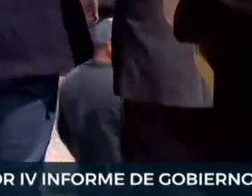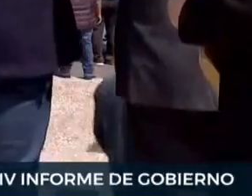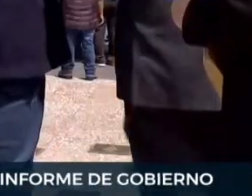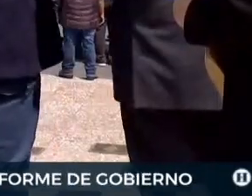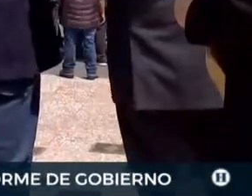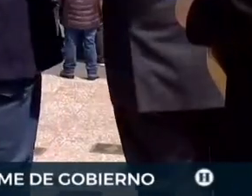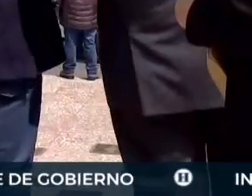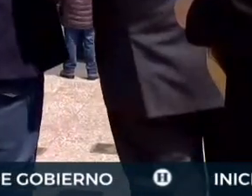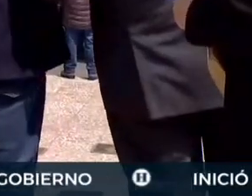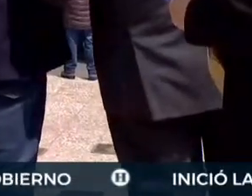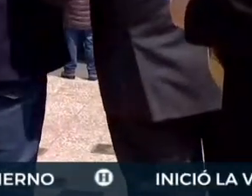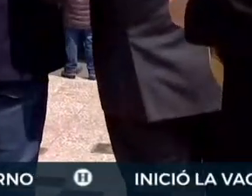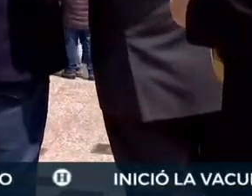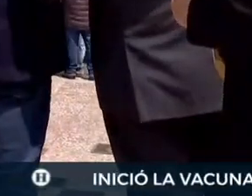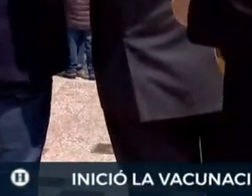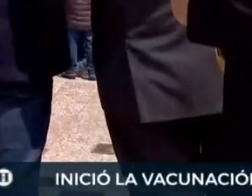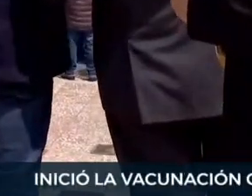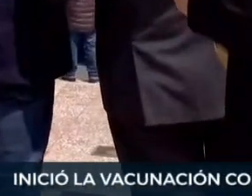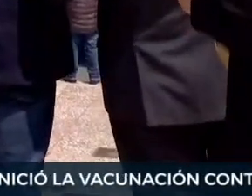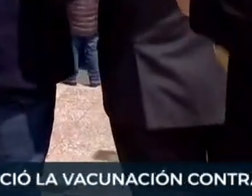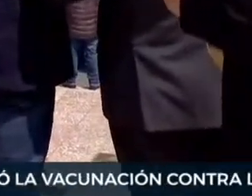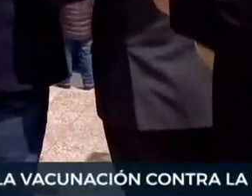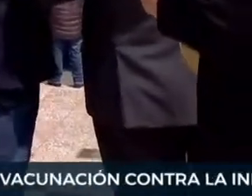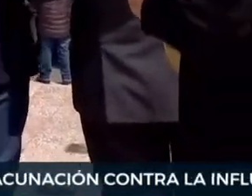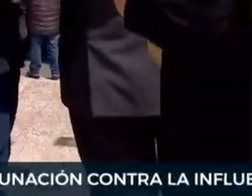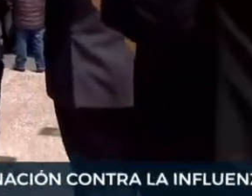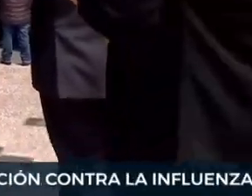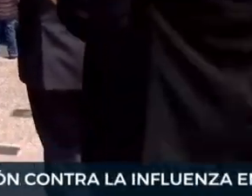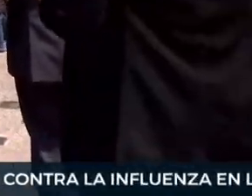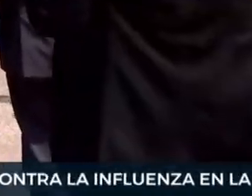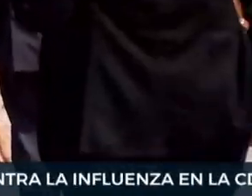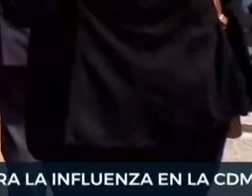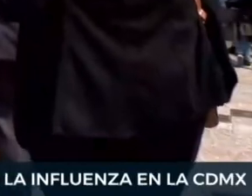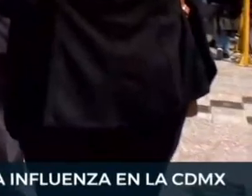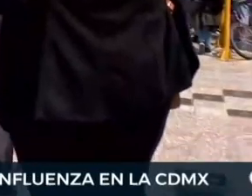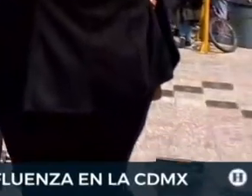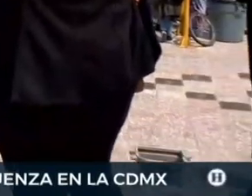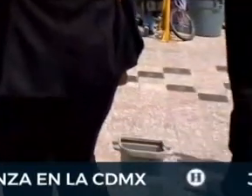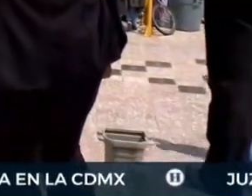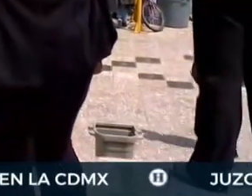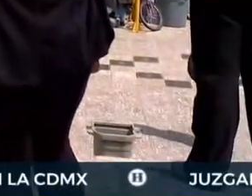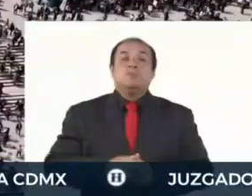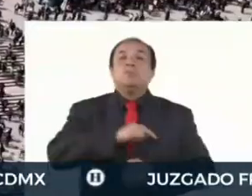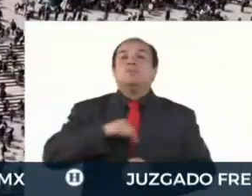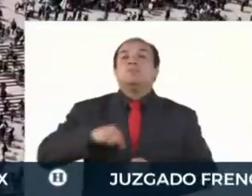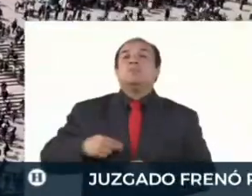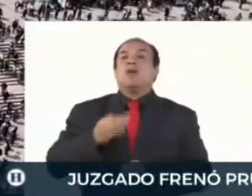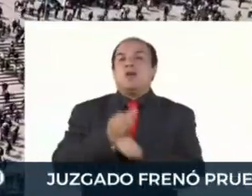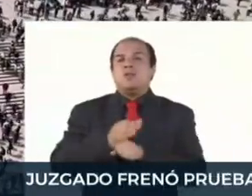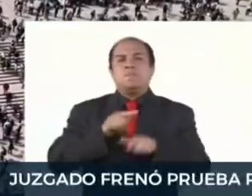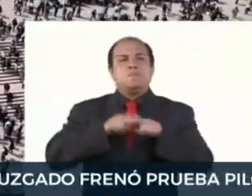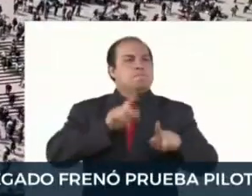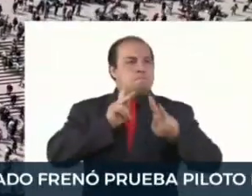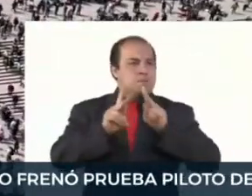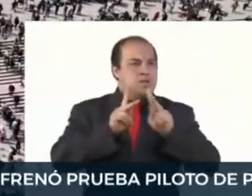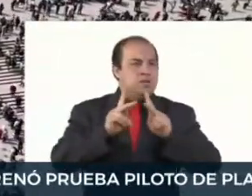cuarto informe de labores con el 61.8% de aprobación de su gestión entre los capitalinos. A lo largo de